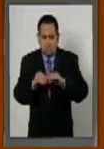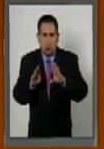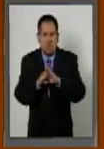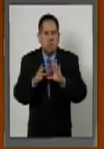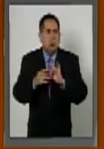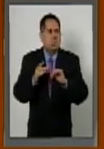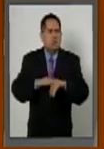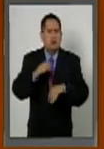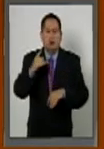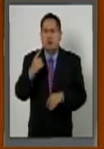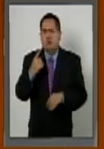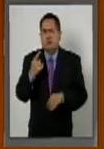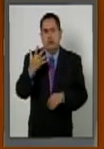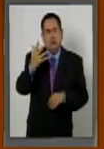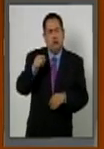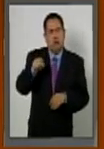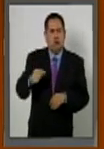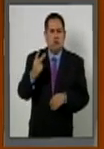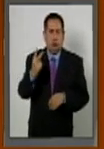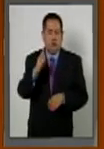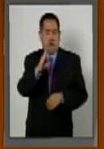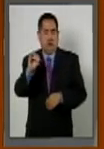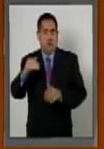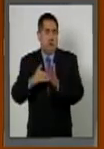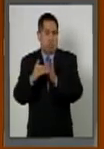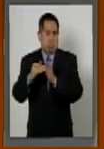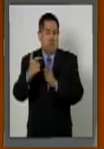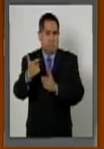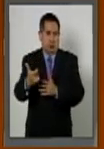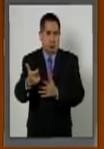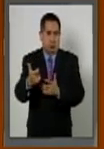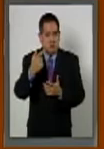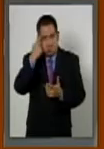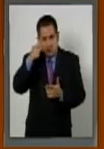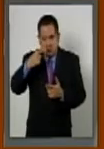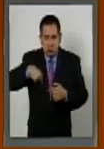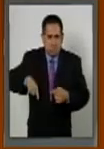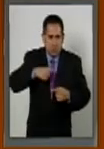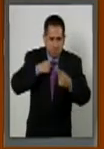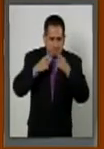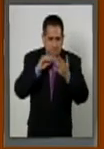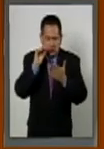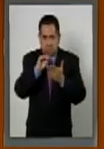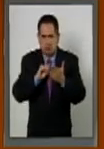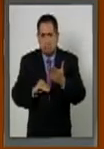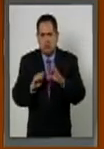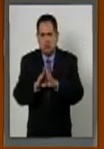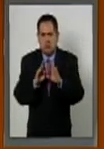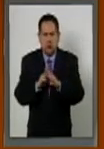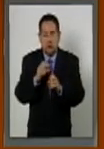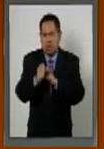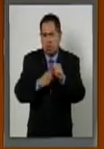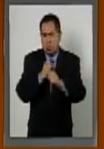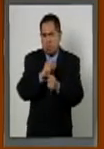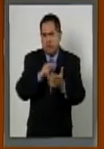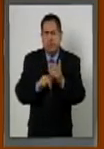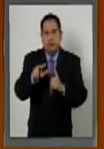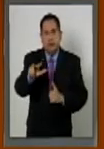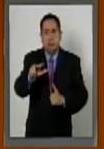poco más de 5.2 billones de pesos para nuestro ejercicio fiscal de